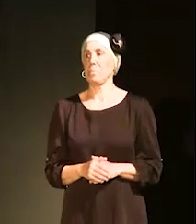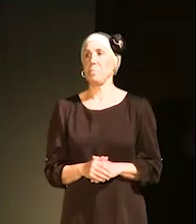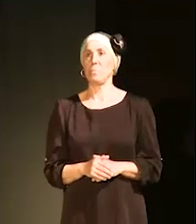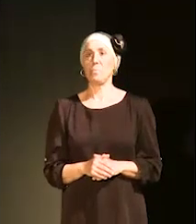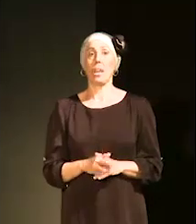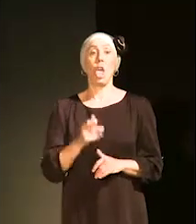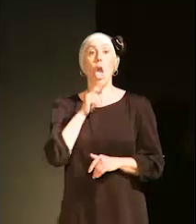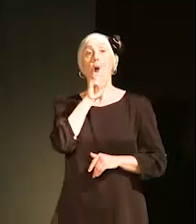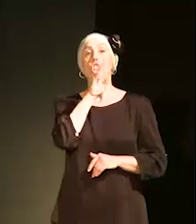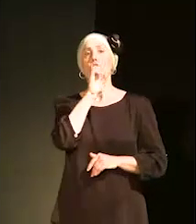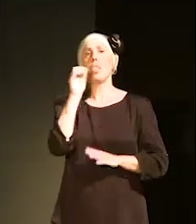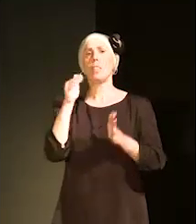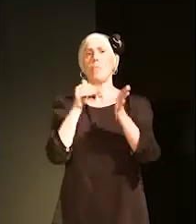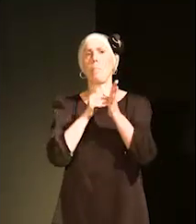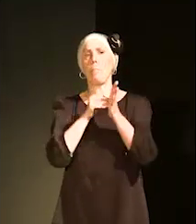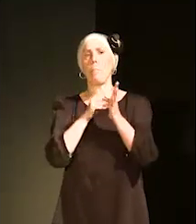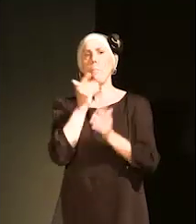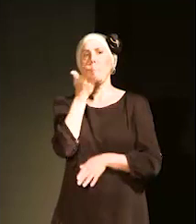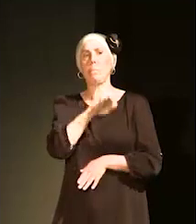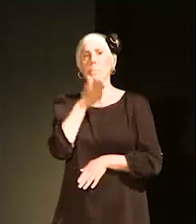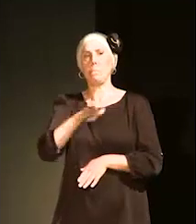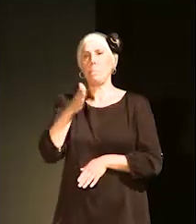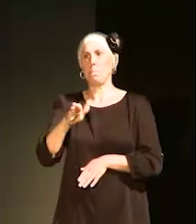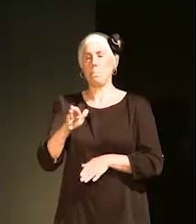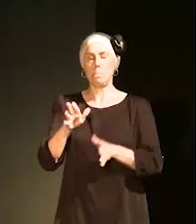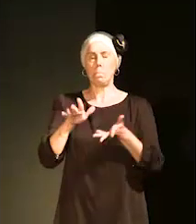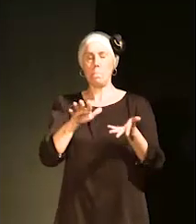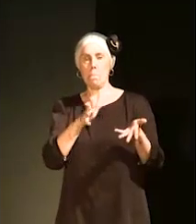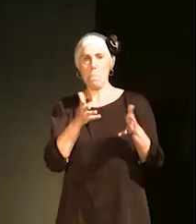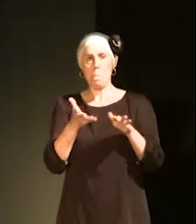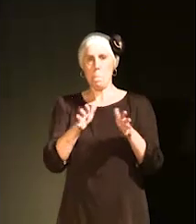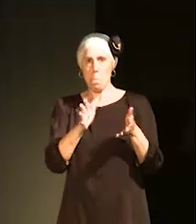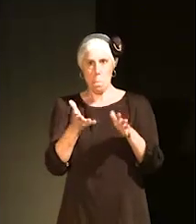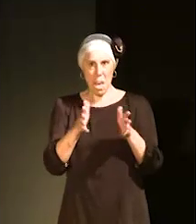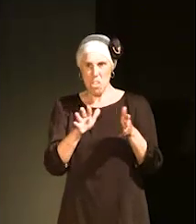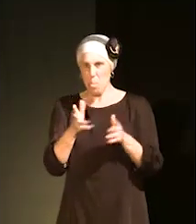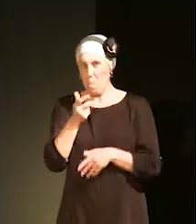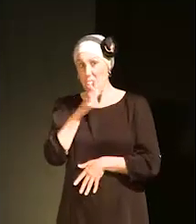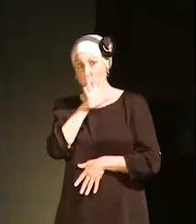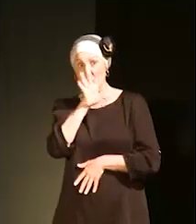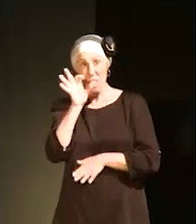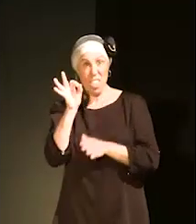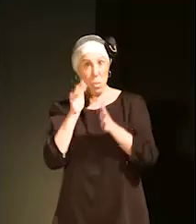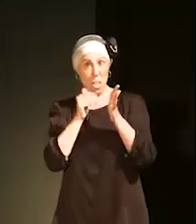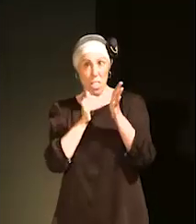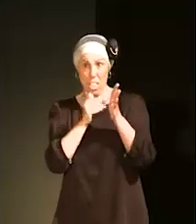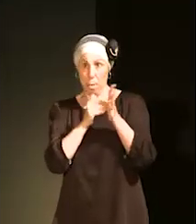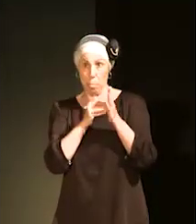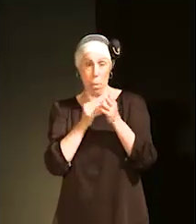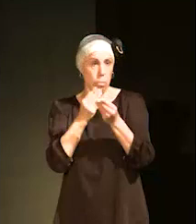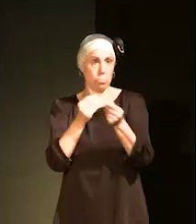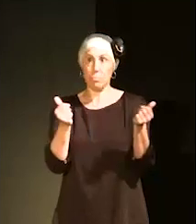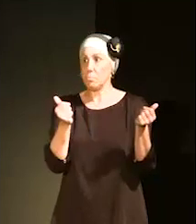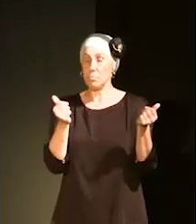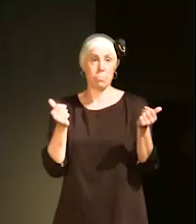200.000 muertos más o menos 50.000 desaparecidos